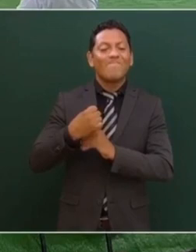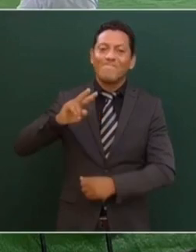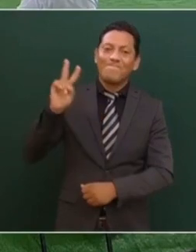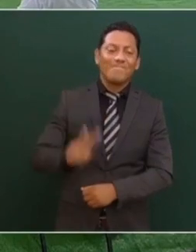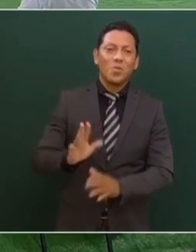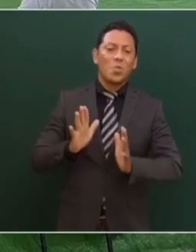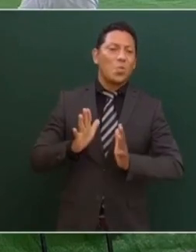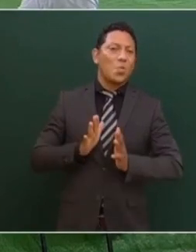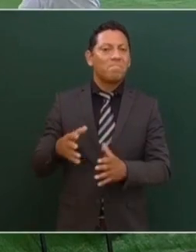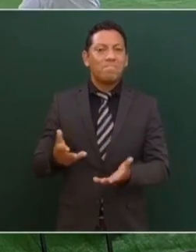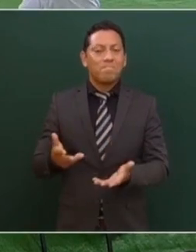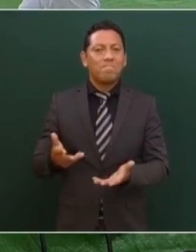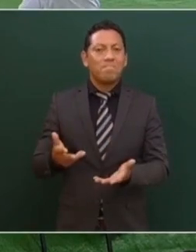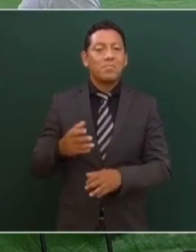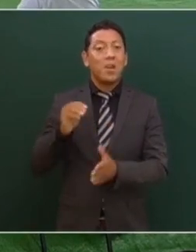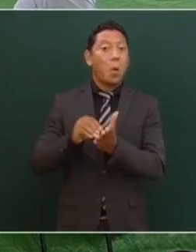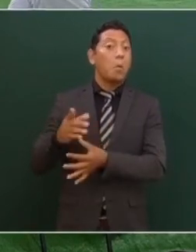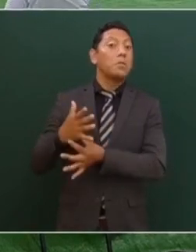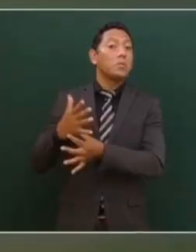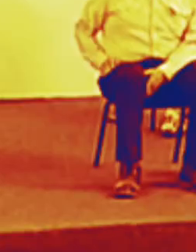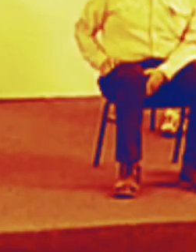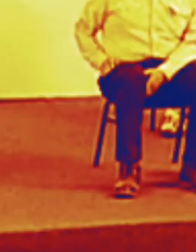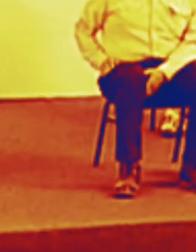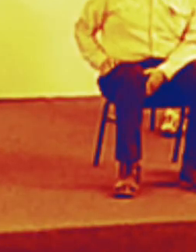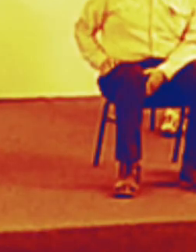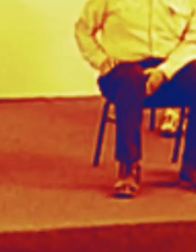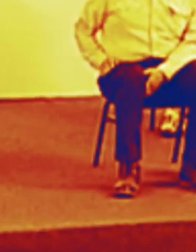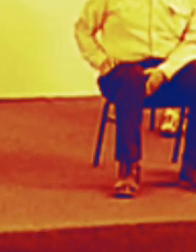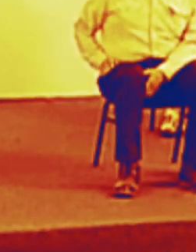realmente sorprendente. Y todavía dicen que no hay libertades.